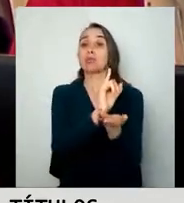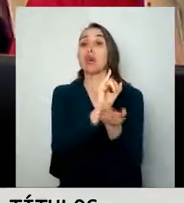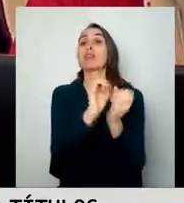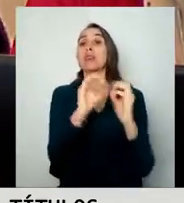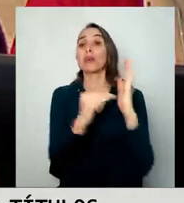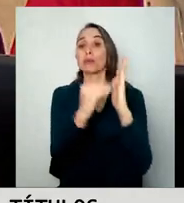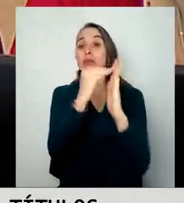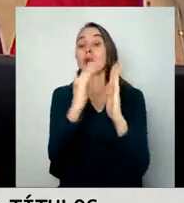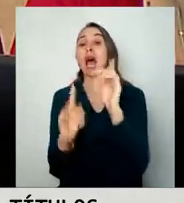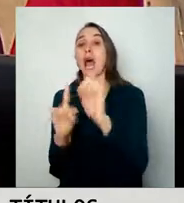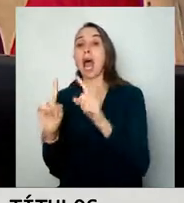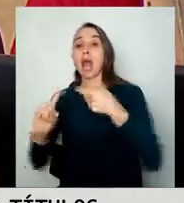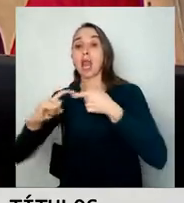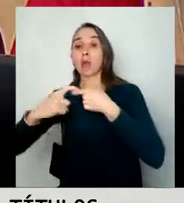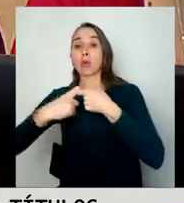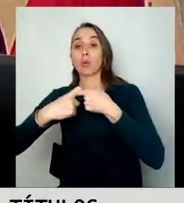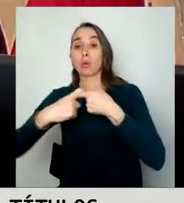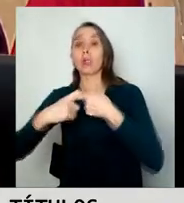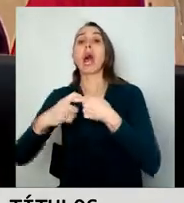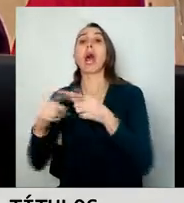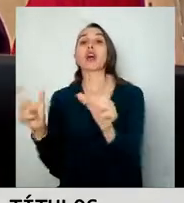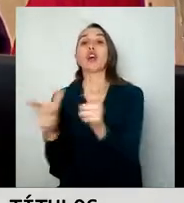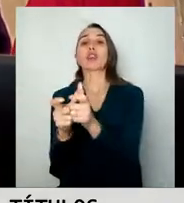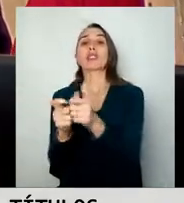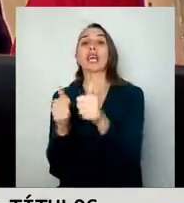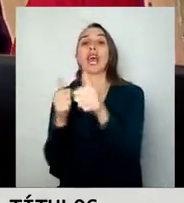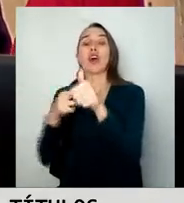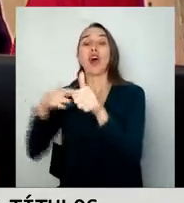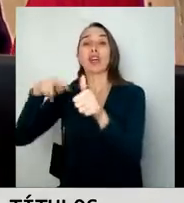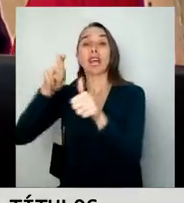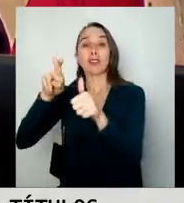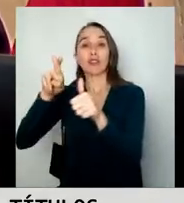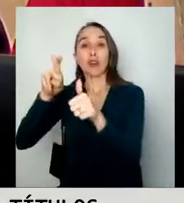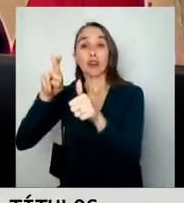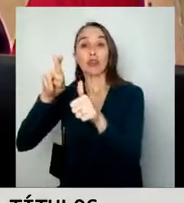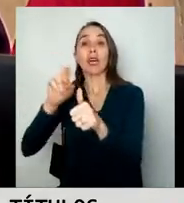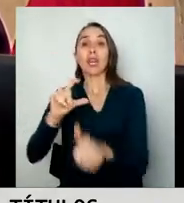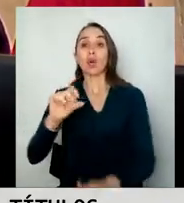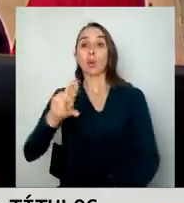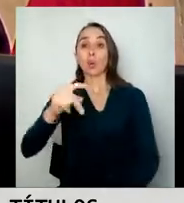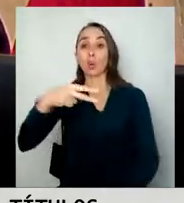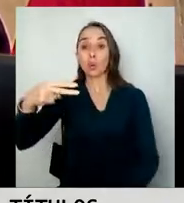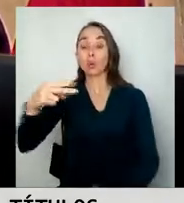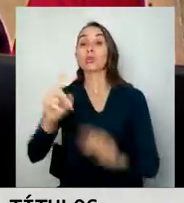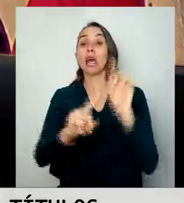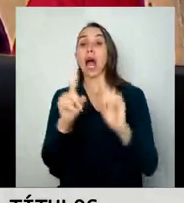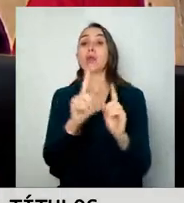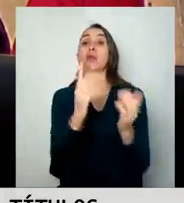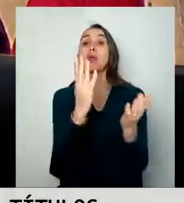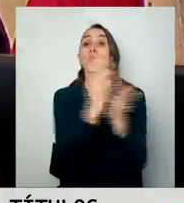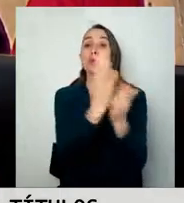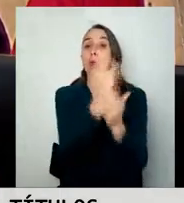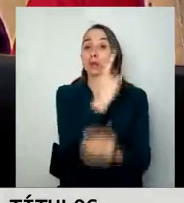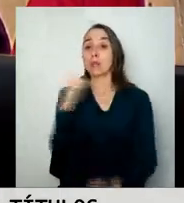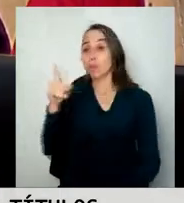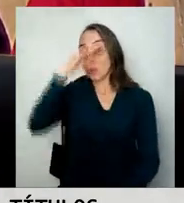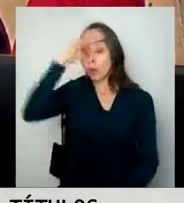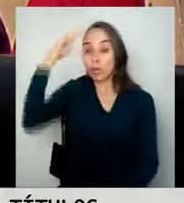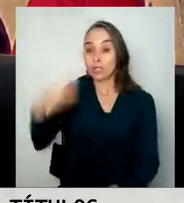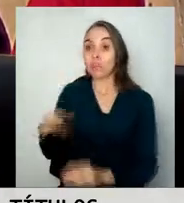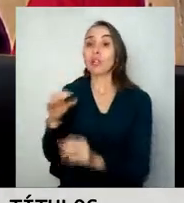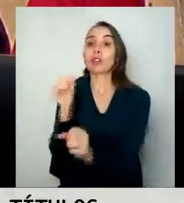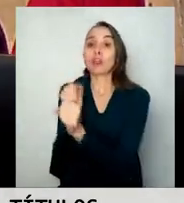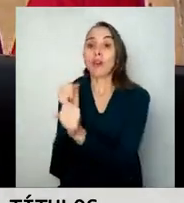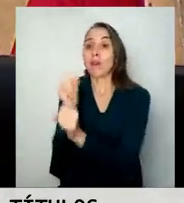rectores instituciones dedicadas a la formación que le han dicho a los estudiantes que su esfuerzo su trabajo personal y